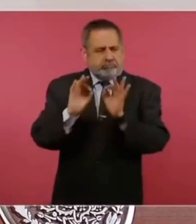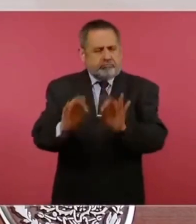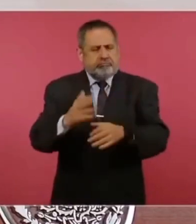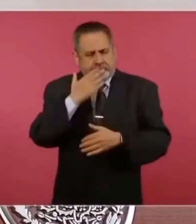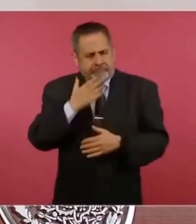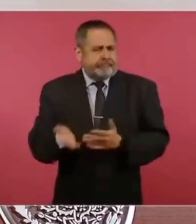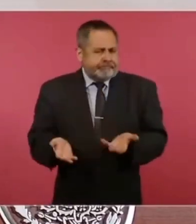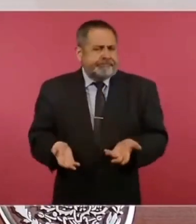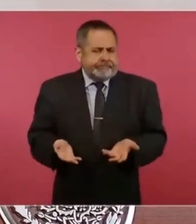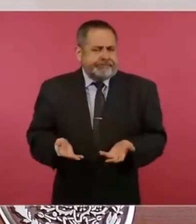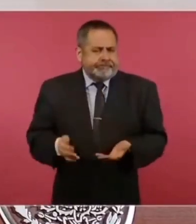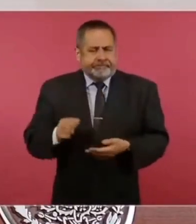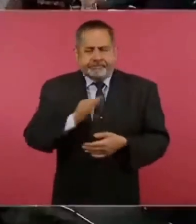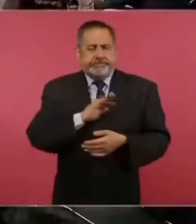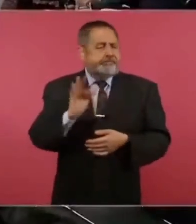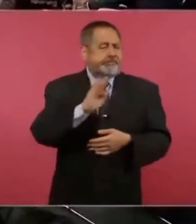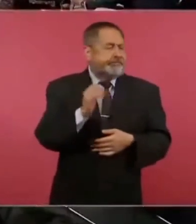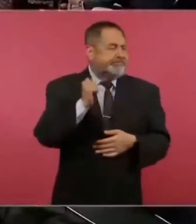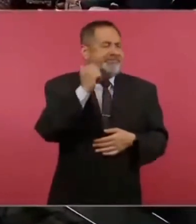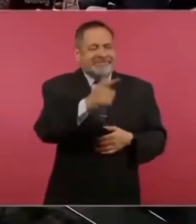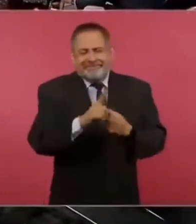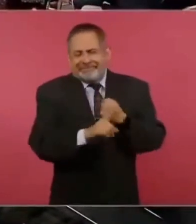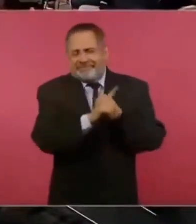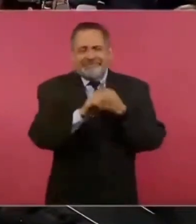personal, familiar y